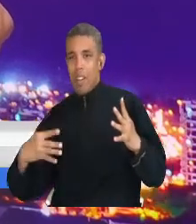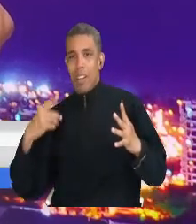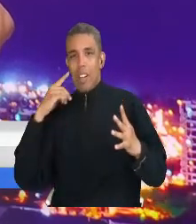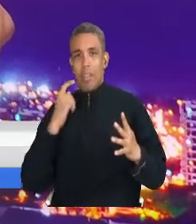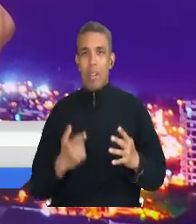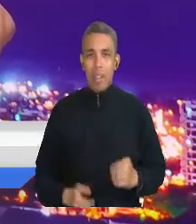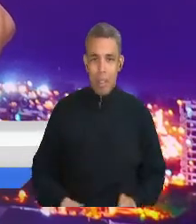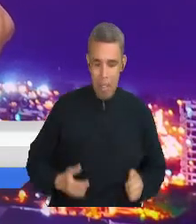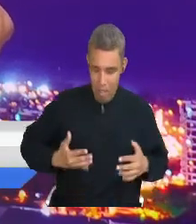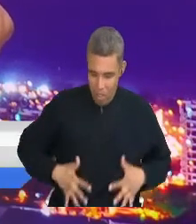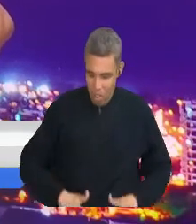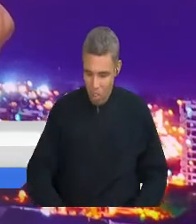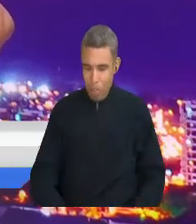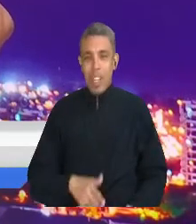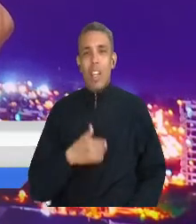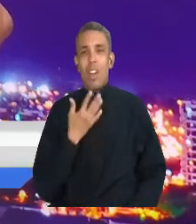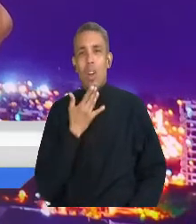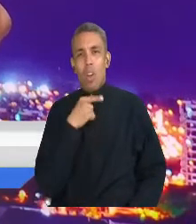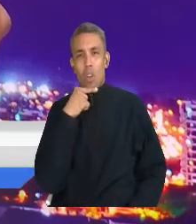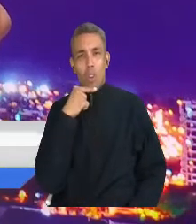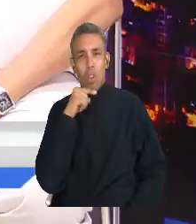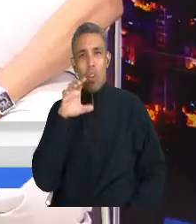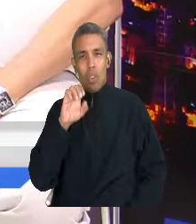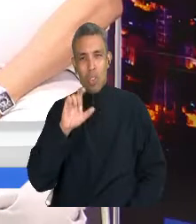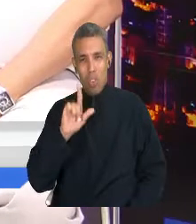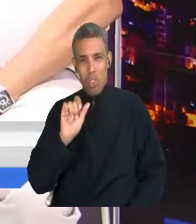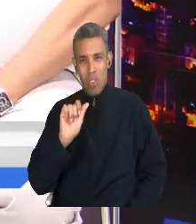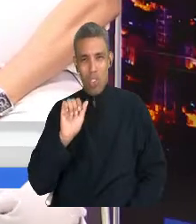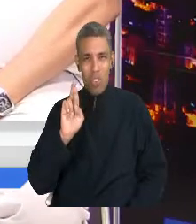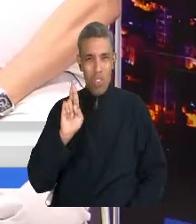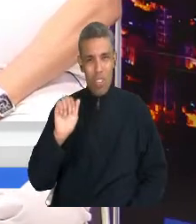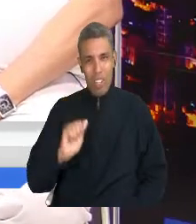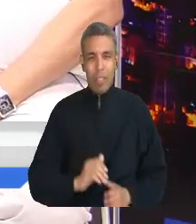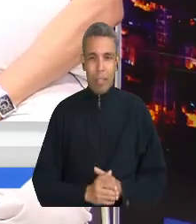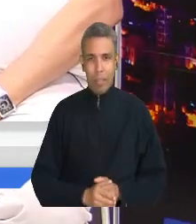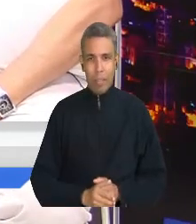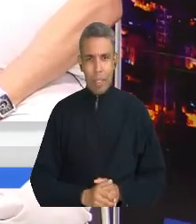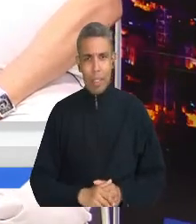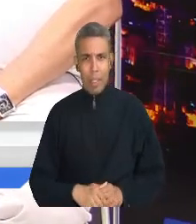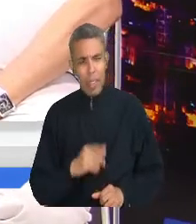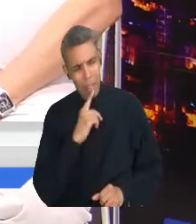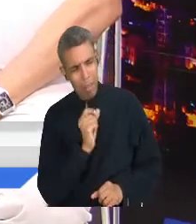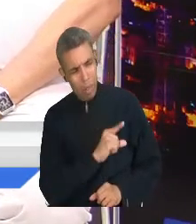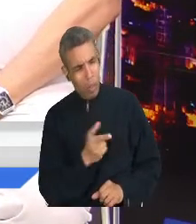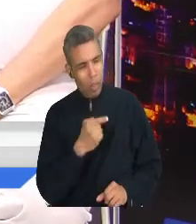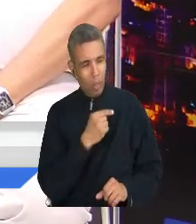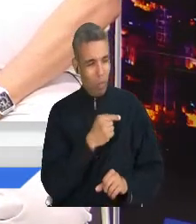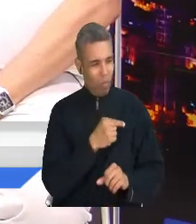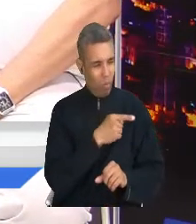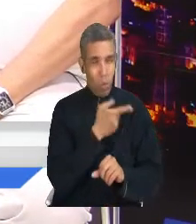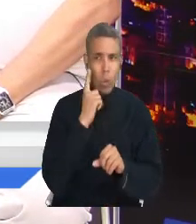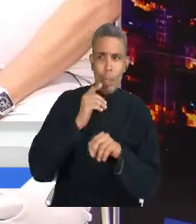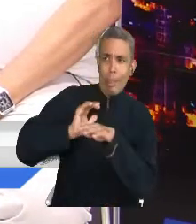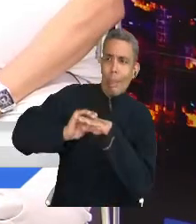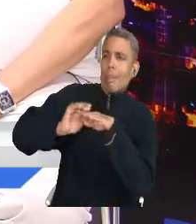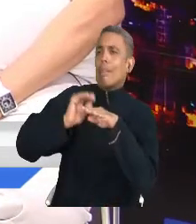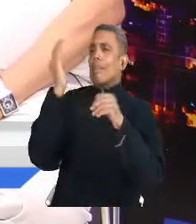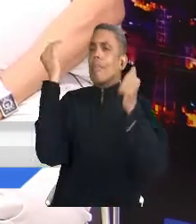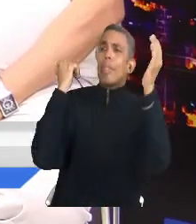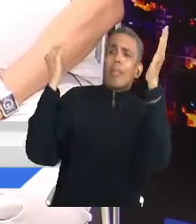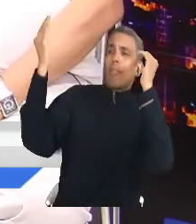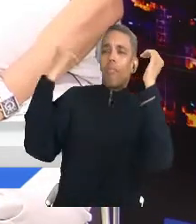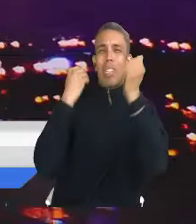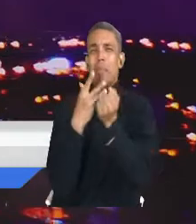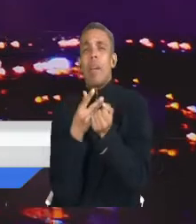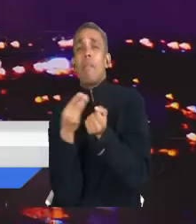¿le gusta venir a Barranca Bermeja? Hombre, eso, la verdad es que se pelean por por encontrar ese llamado. Ojalá